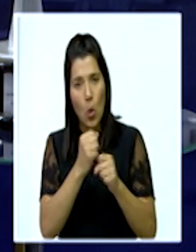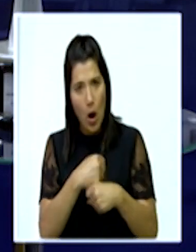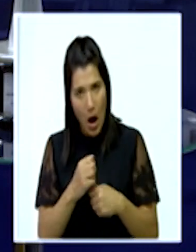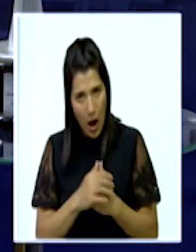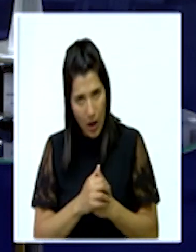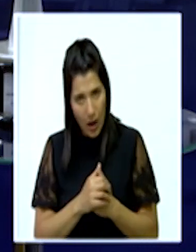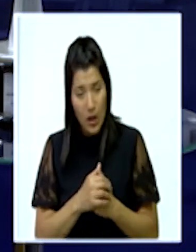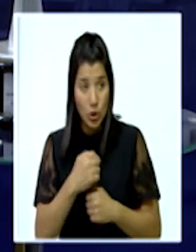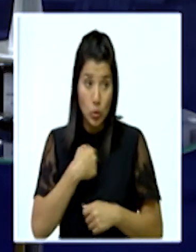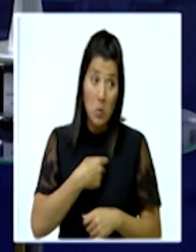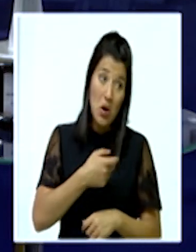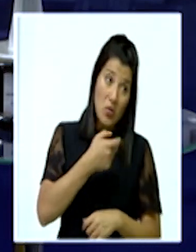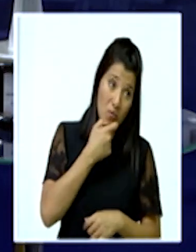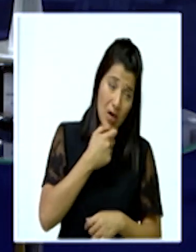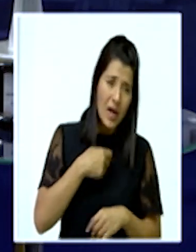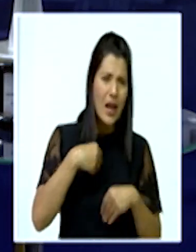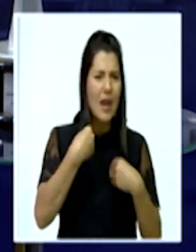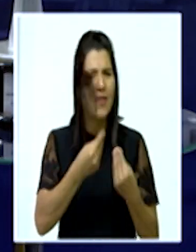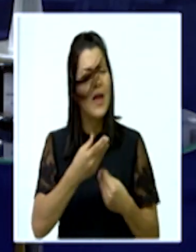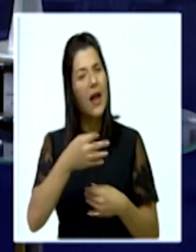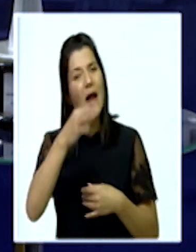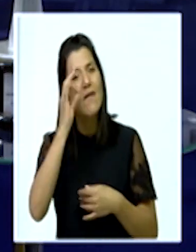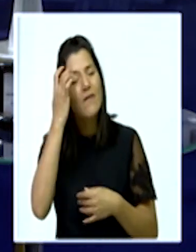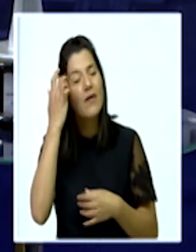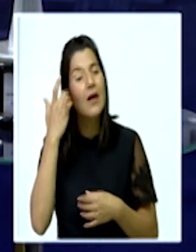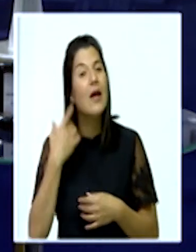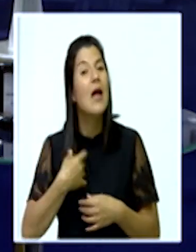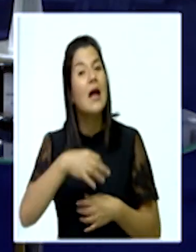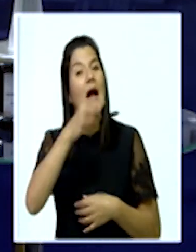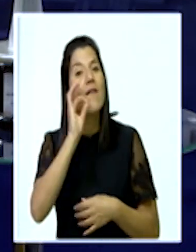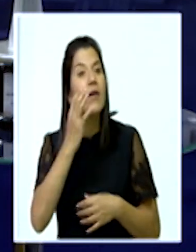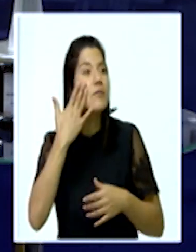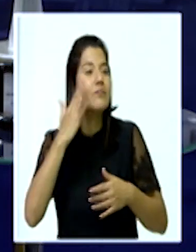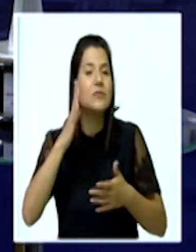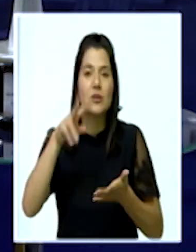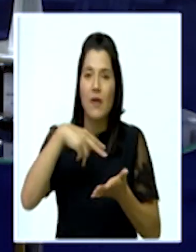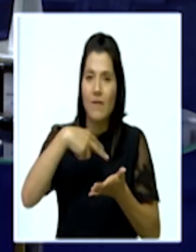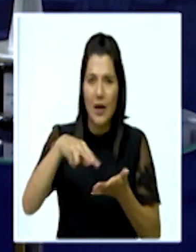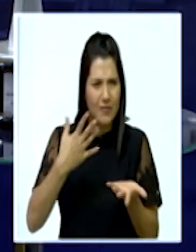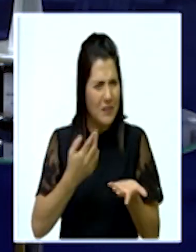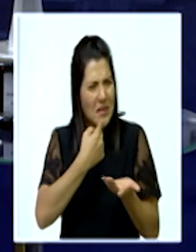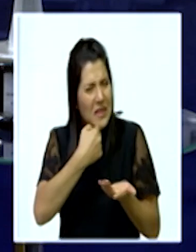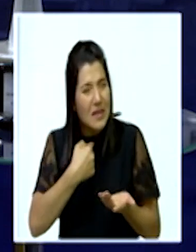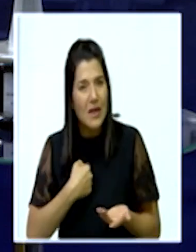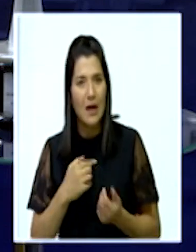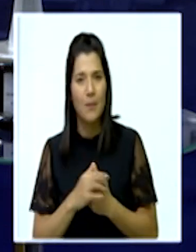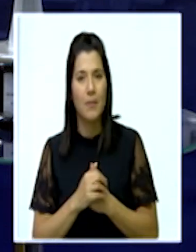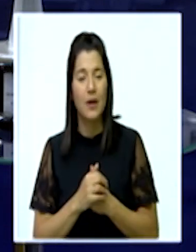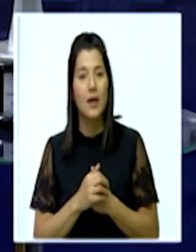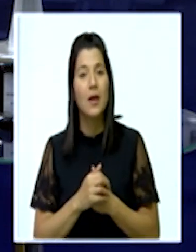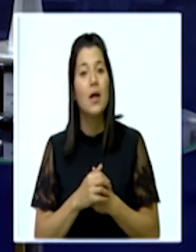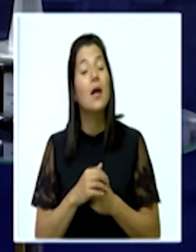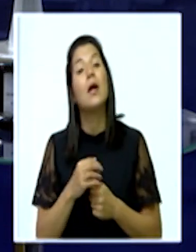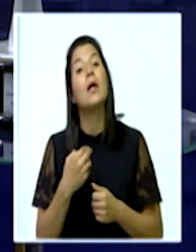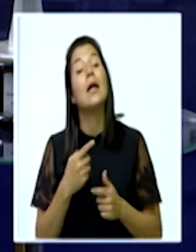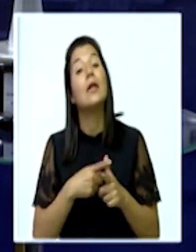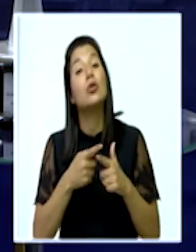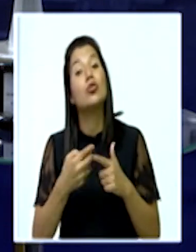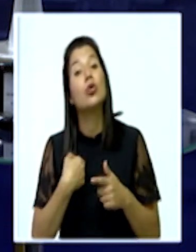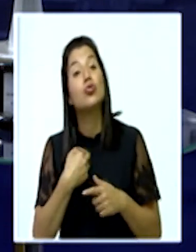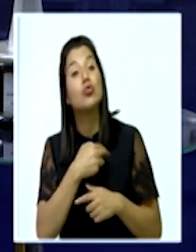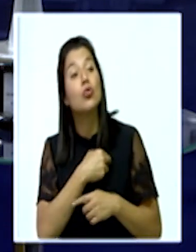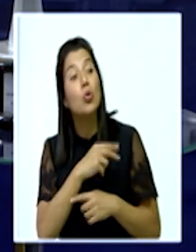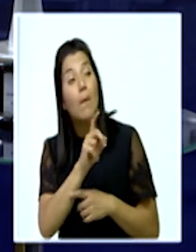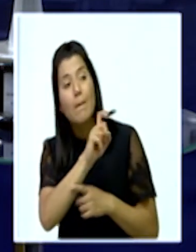Que me ría, que te dé un cafecito, que baile cha-cha-cha, vos decime. Entonces le devolvemos la pregunta al doliente y